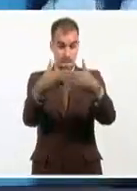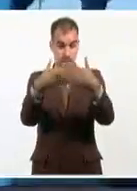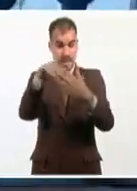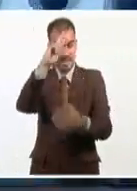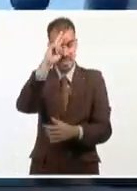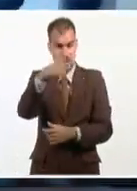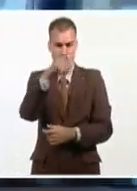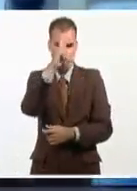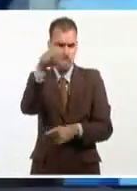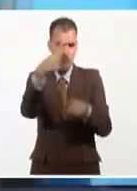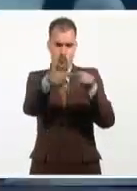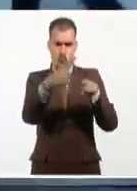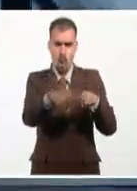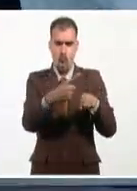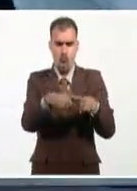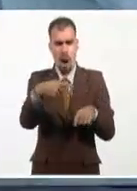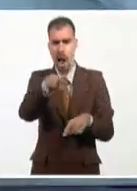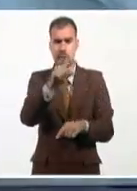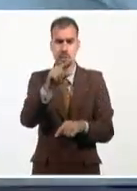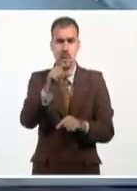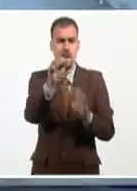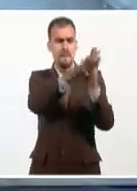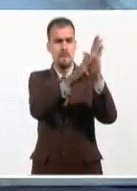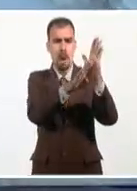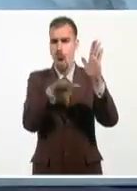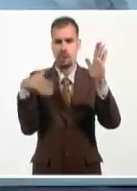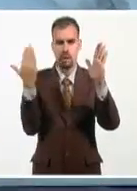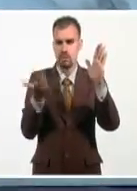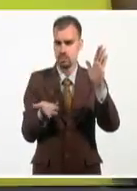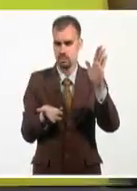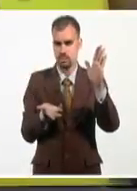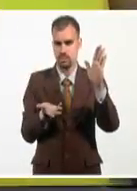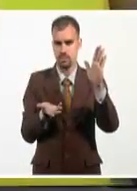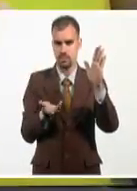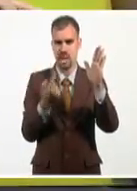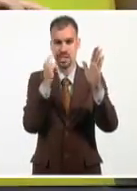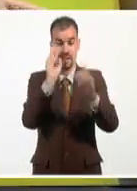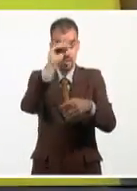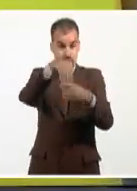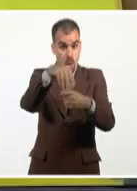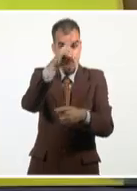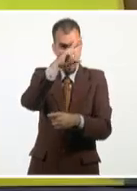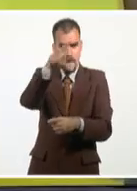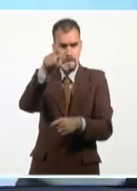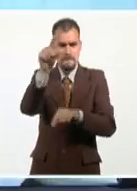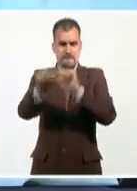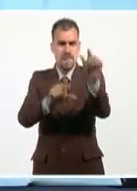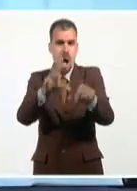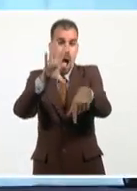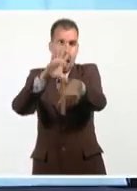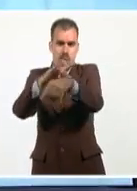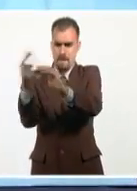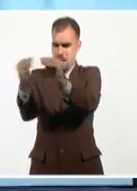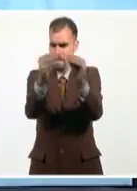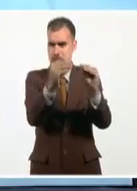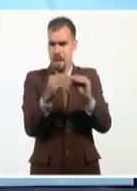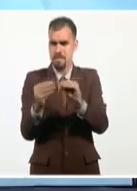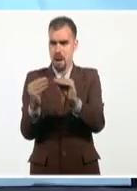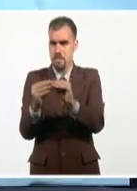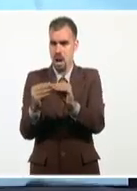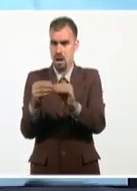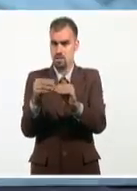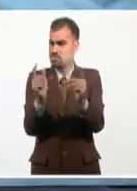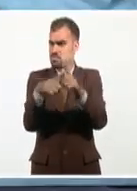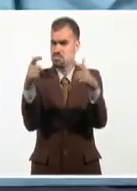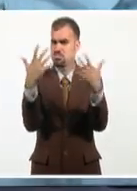Hoy es una lamentable realidad el contagio de personas dentro de los hospitales no pocos de ellos trabajadores de la zona